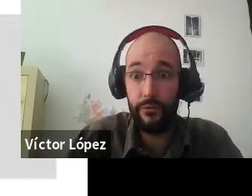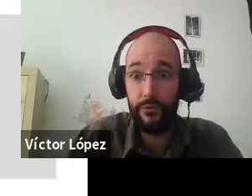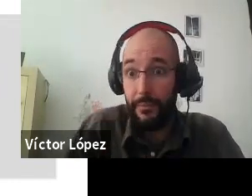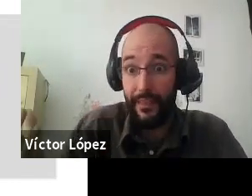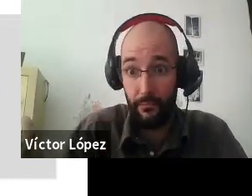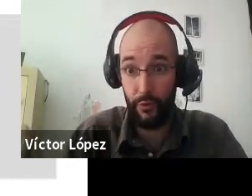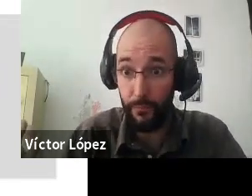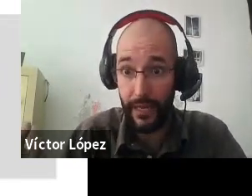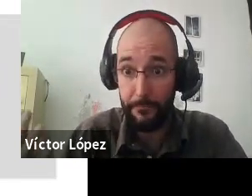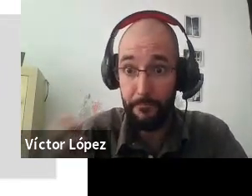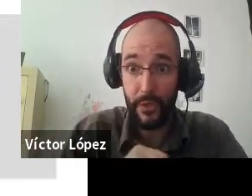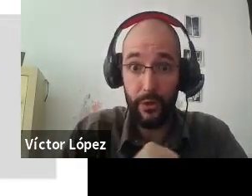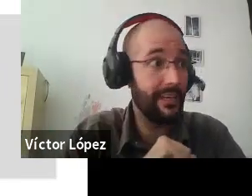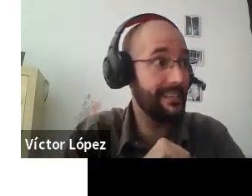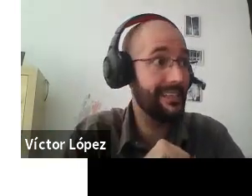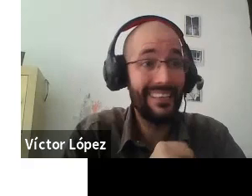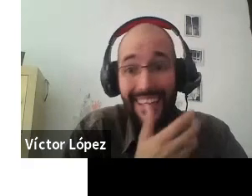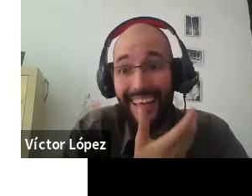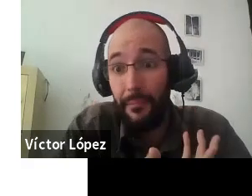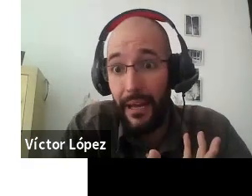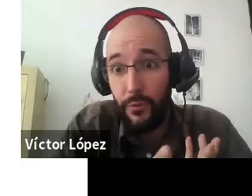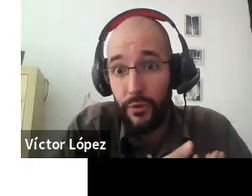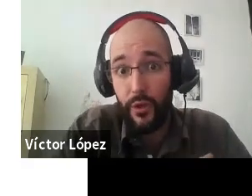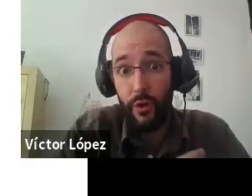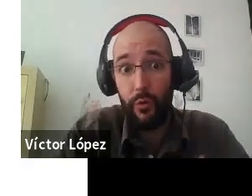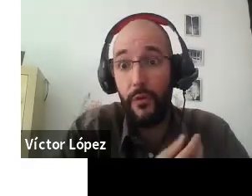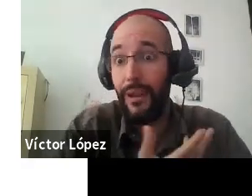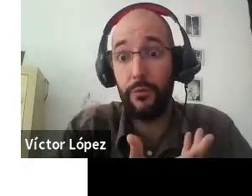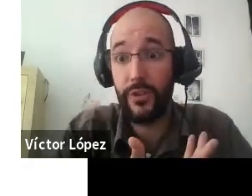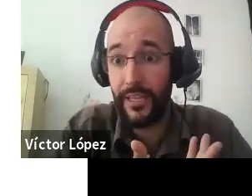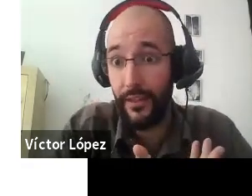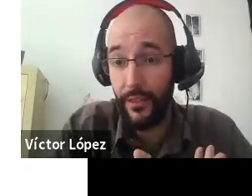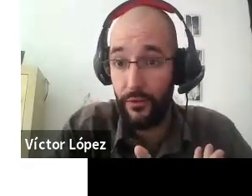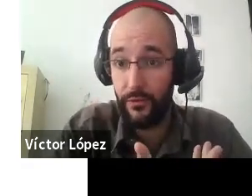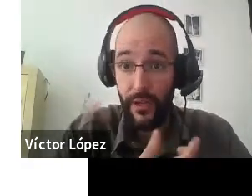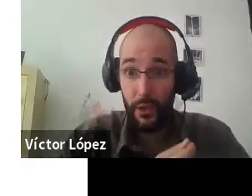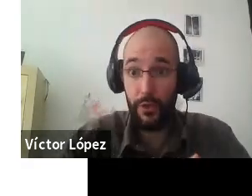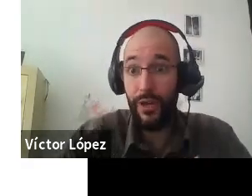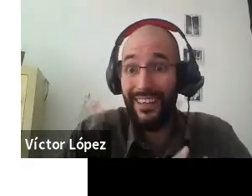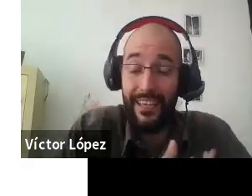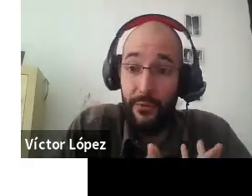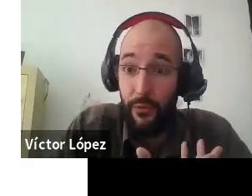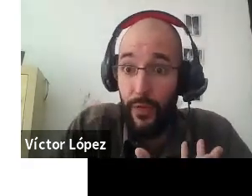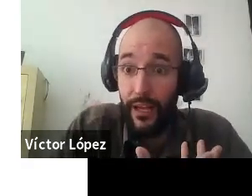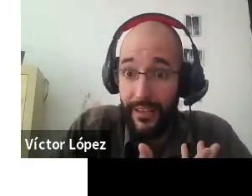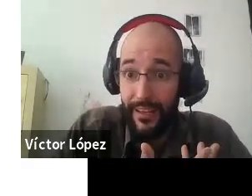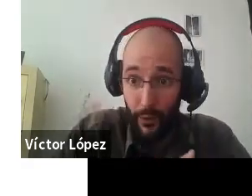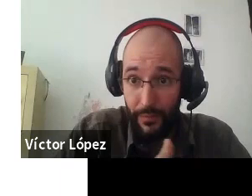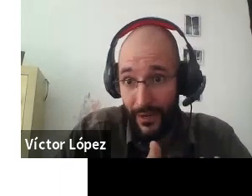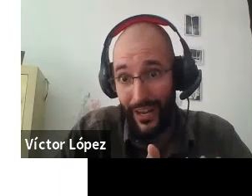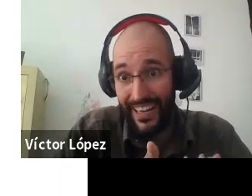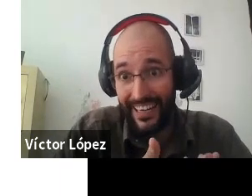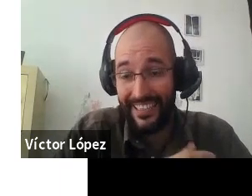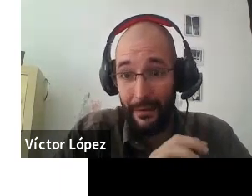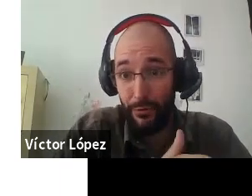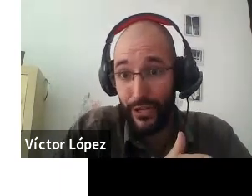una pregunta que parece muy obvia, ¿no? Que es, ¿de qué hablamos cuando hablamos de indagación? Y cuando alguien tiene una duda, lo